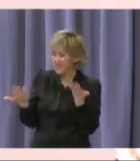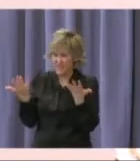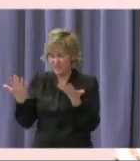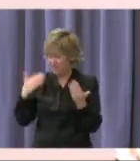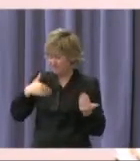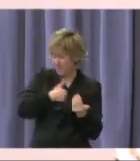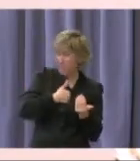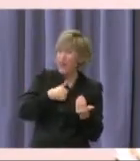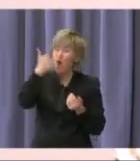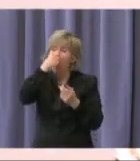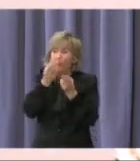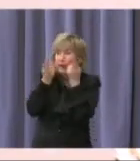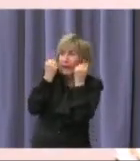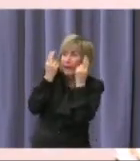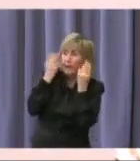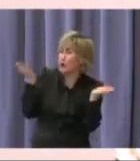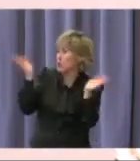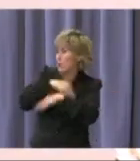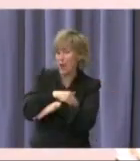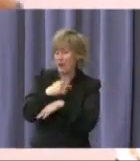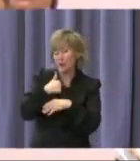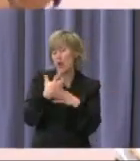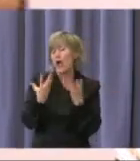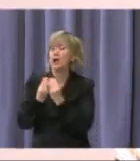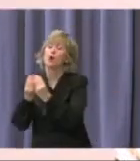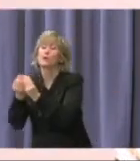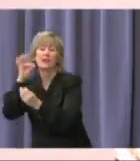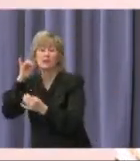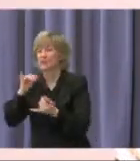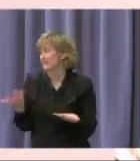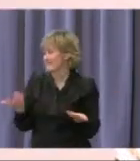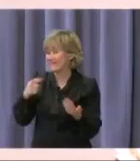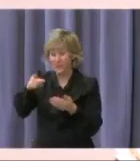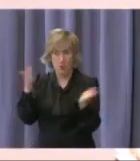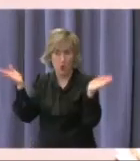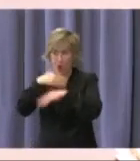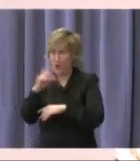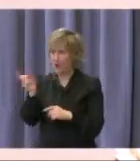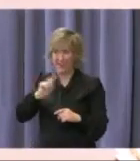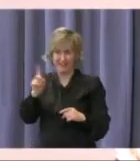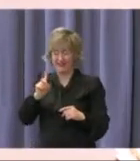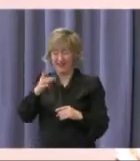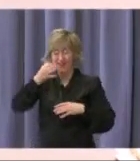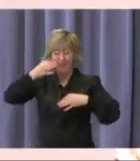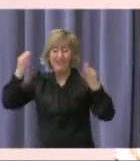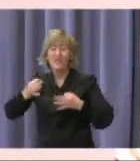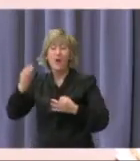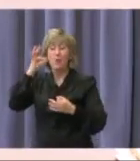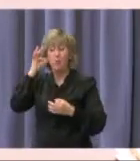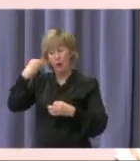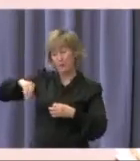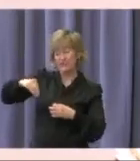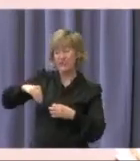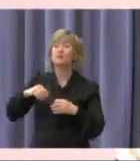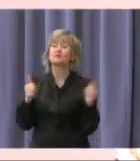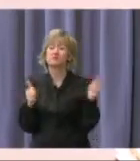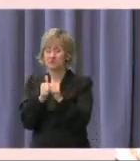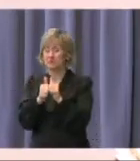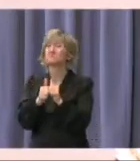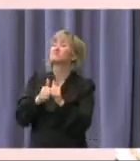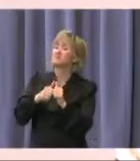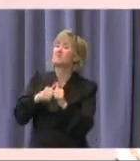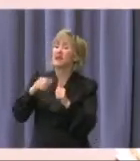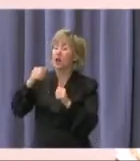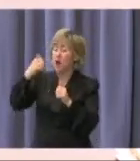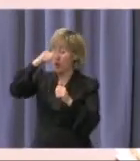marido negado que lo deja todo para acompañar a la mujer, pues la lengua no lo crea. O sea, la regla de inversión es interesante no solo para el resultado de lo que